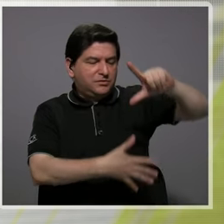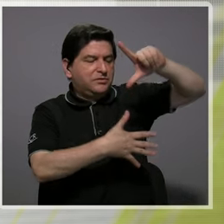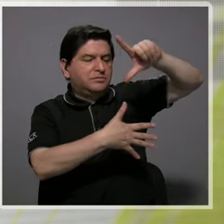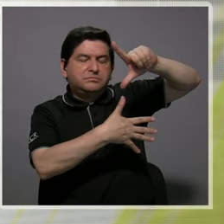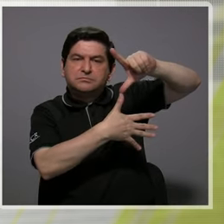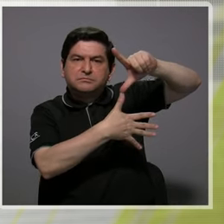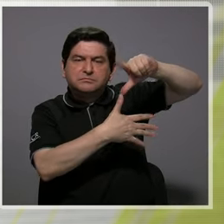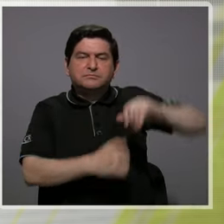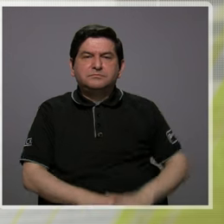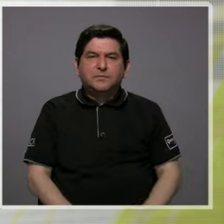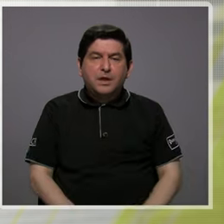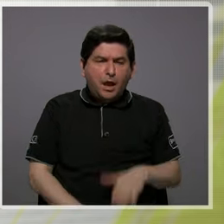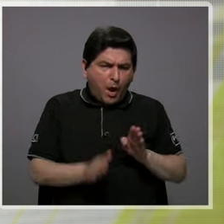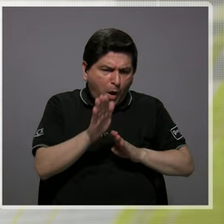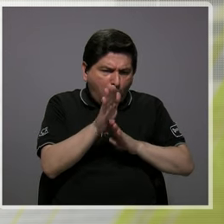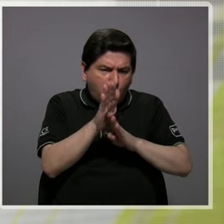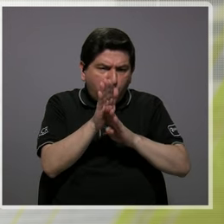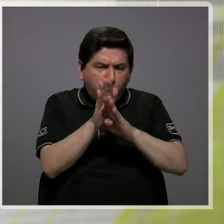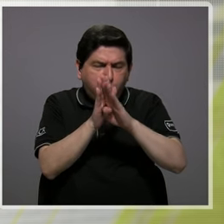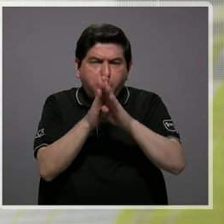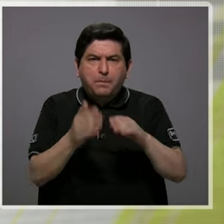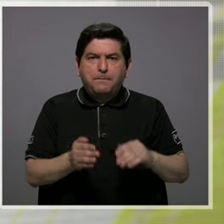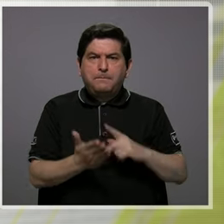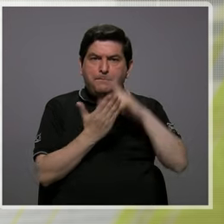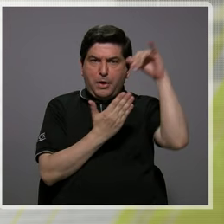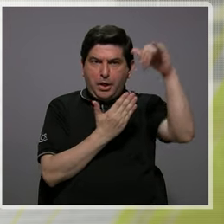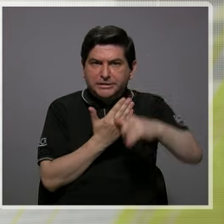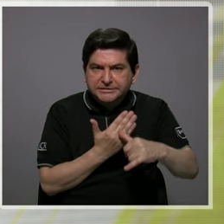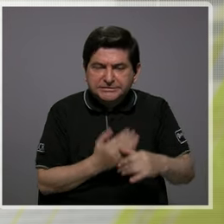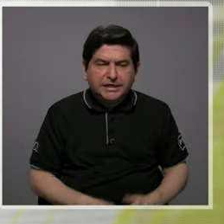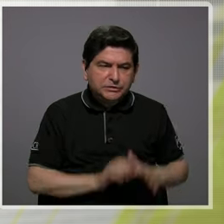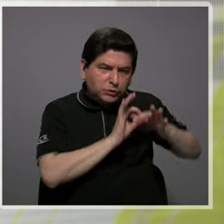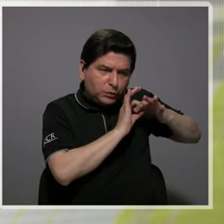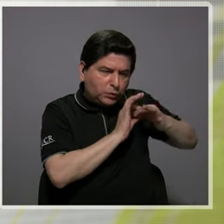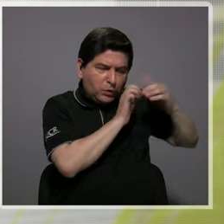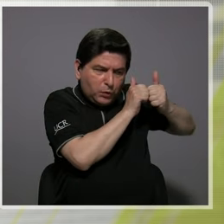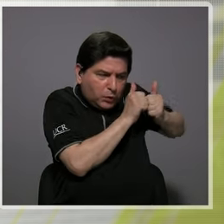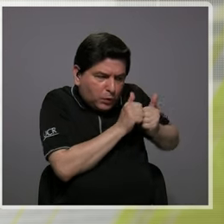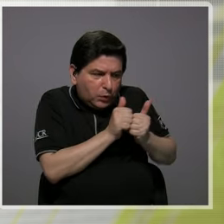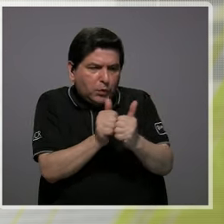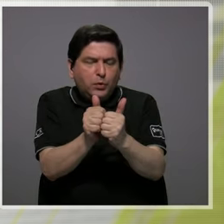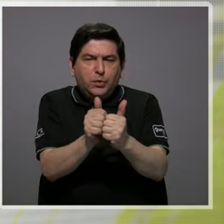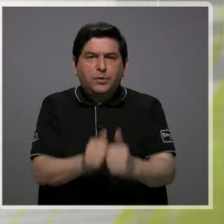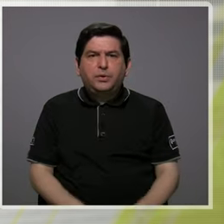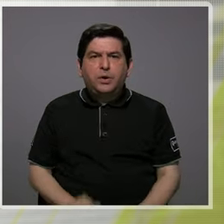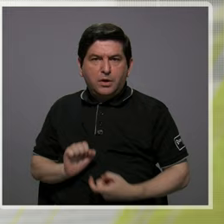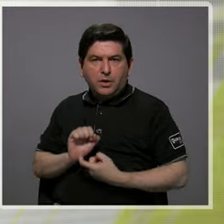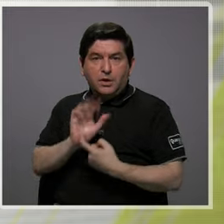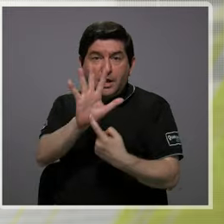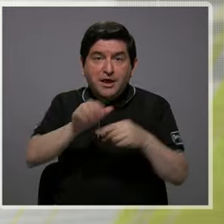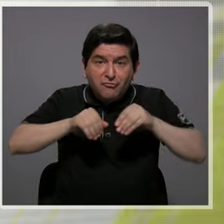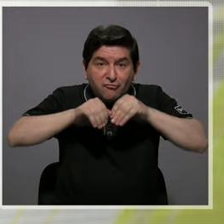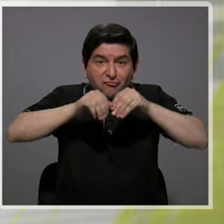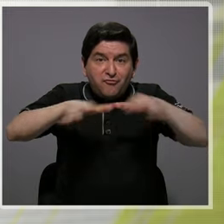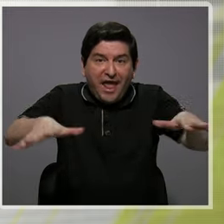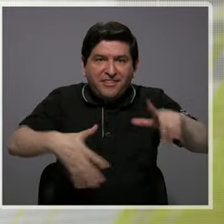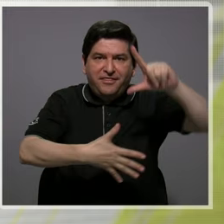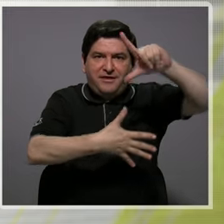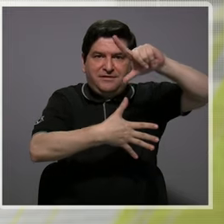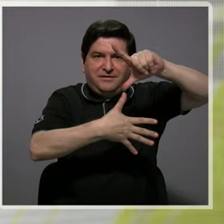Latina vienen desarrollando proyectos venimos a hacerlo en conjunto estamos proyectando gener una red en